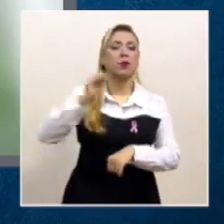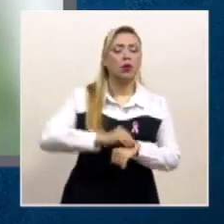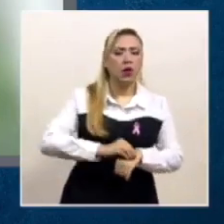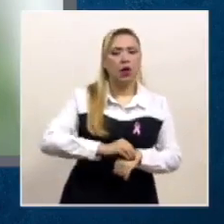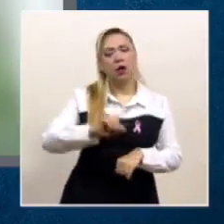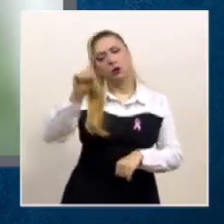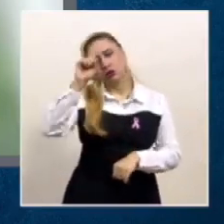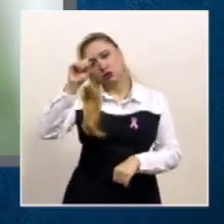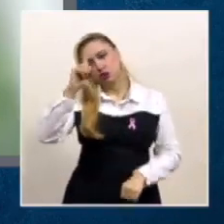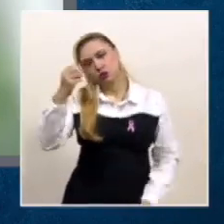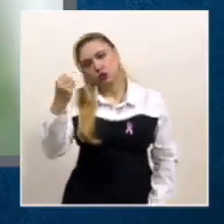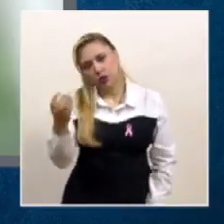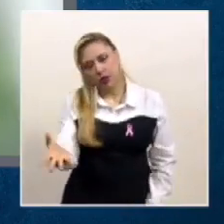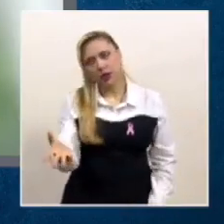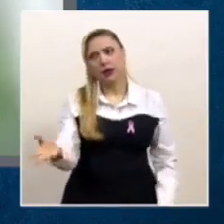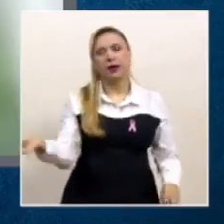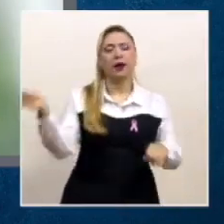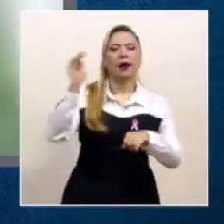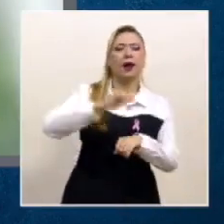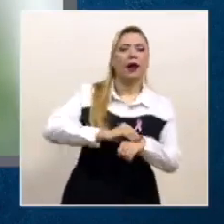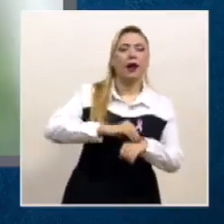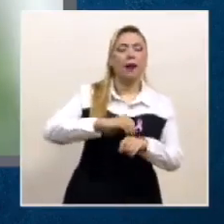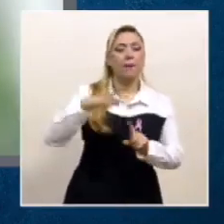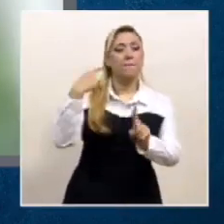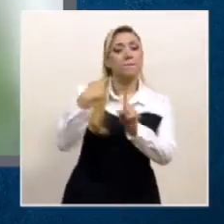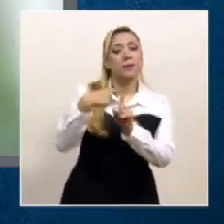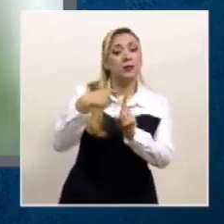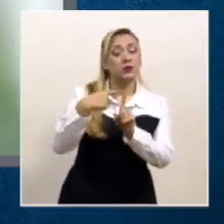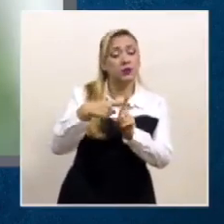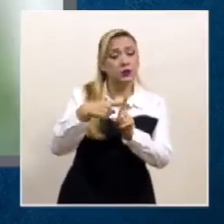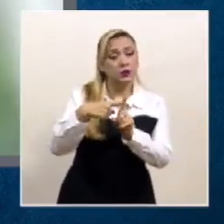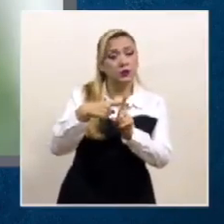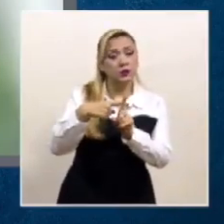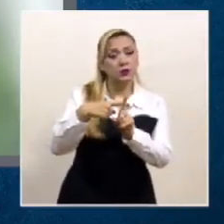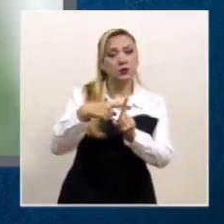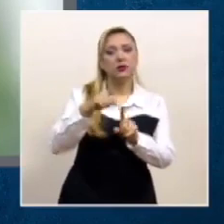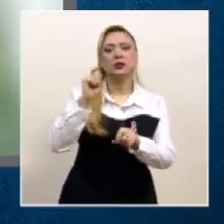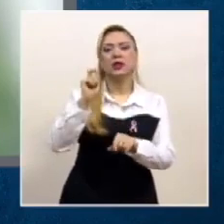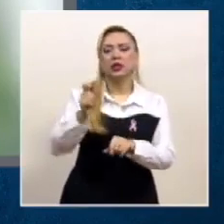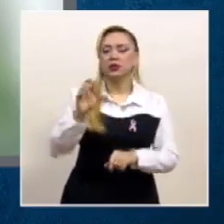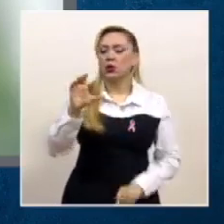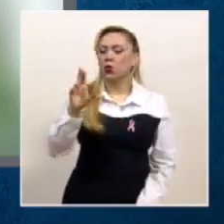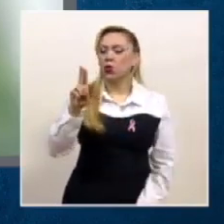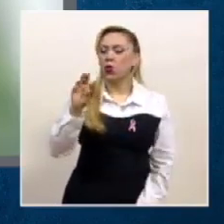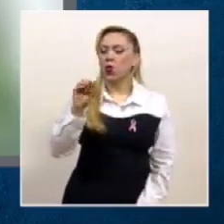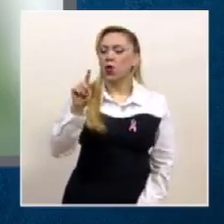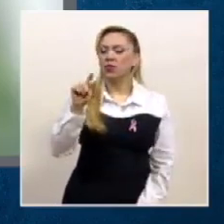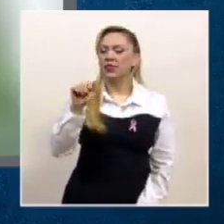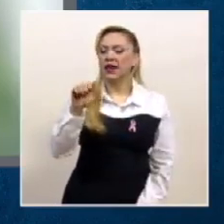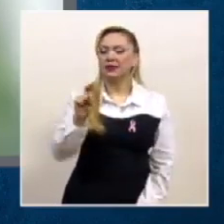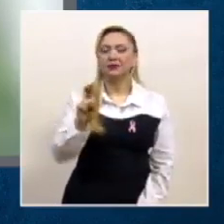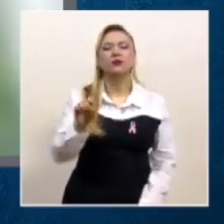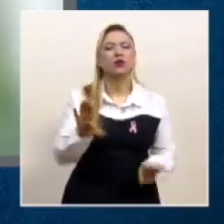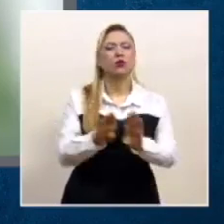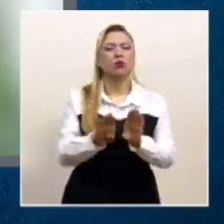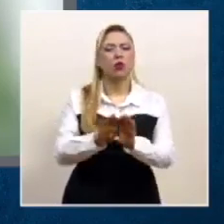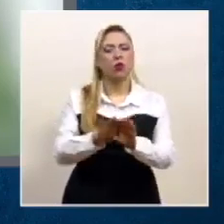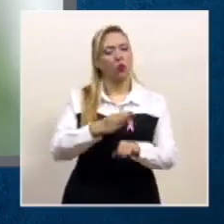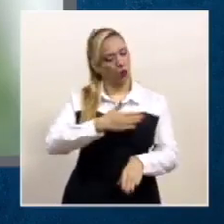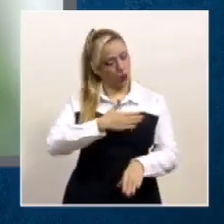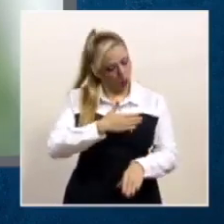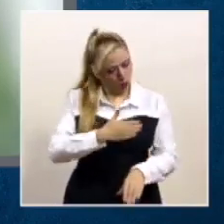sugerir la implementación de acciones afirmativas vis a vis cuotas para que pudieran participar en los